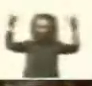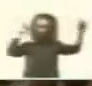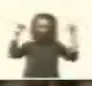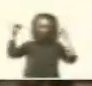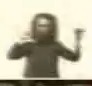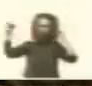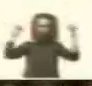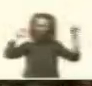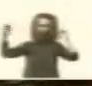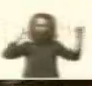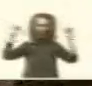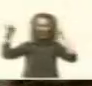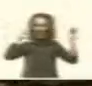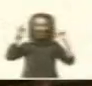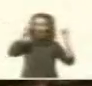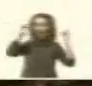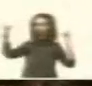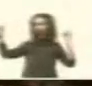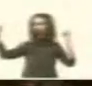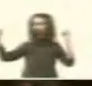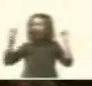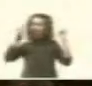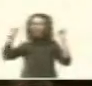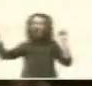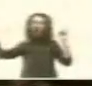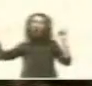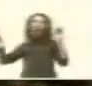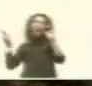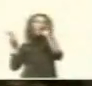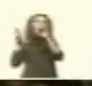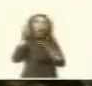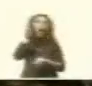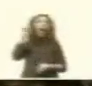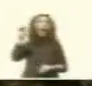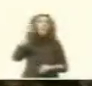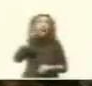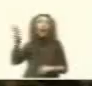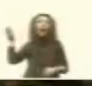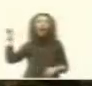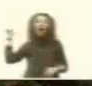Thank you.